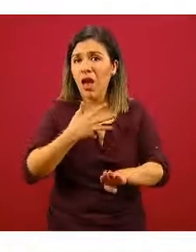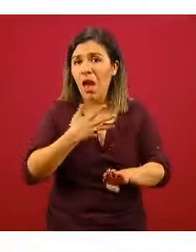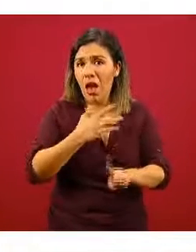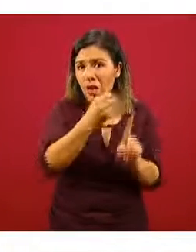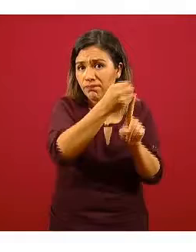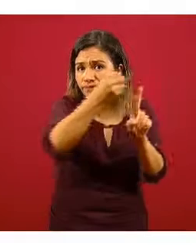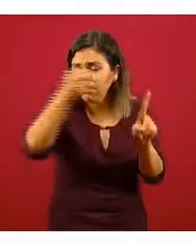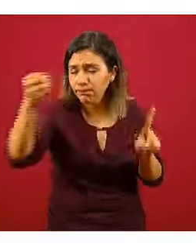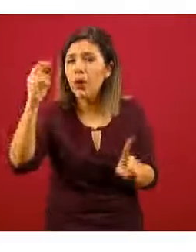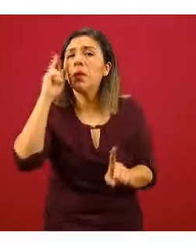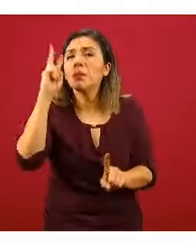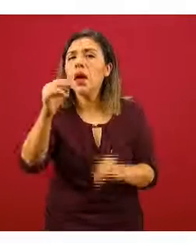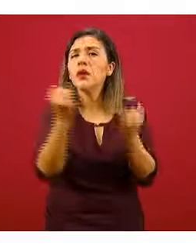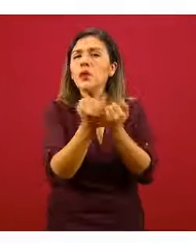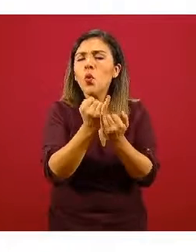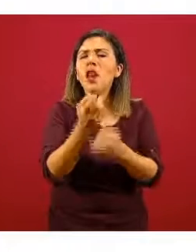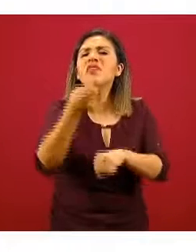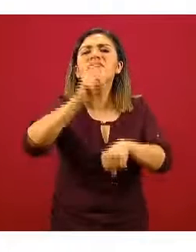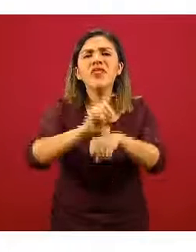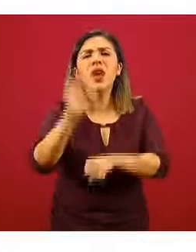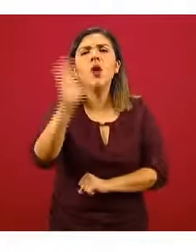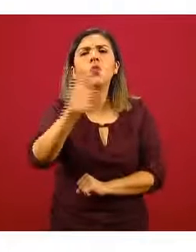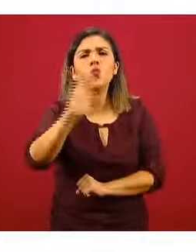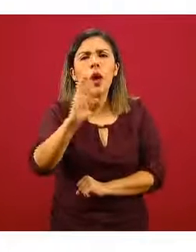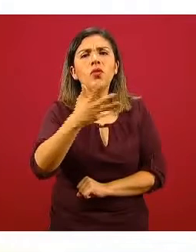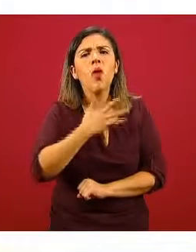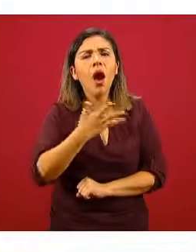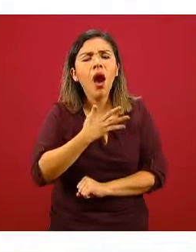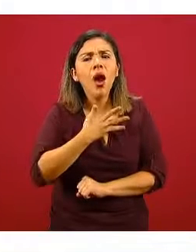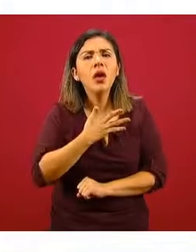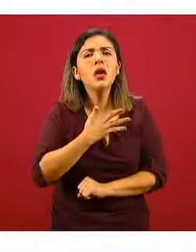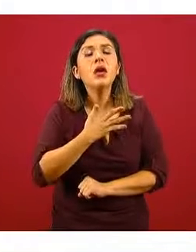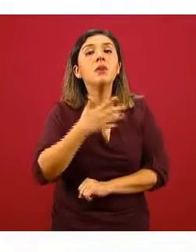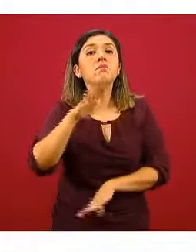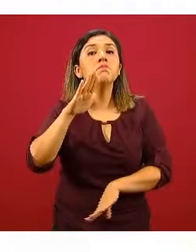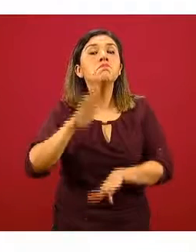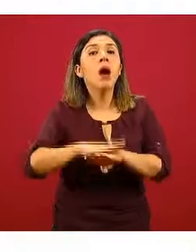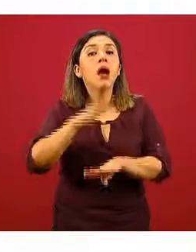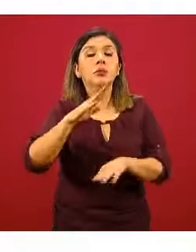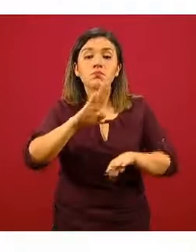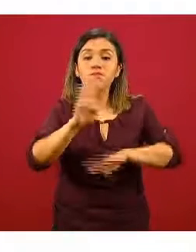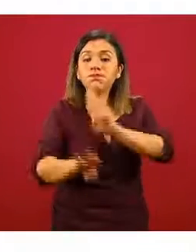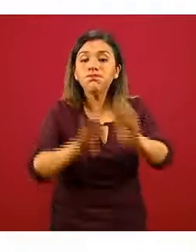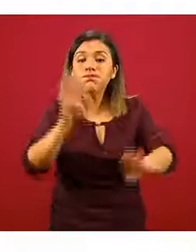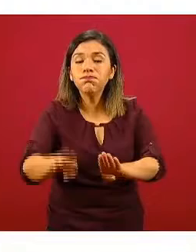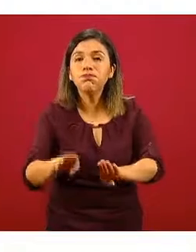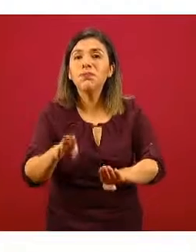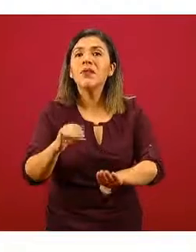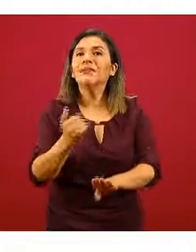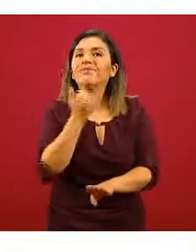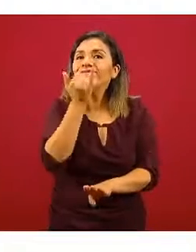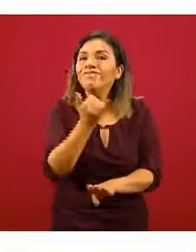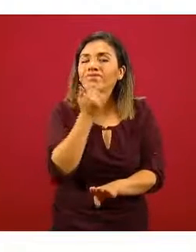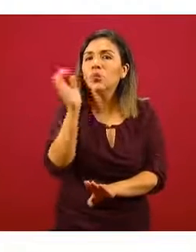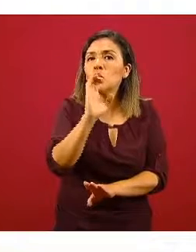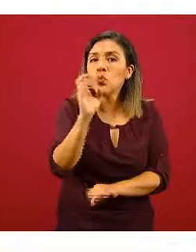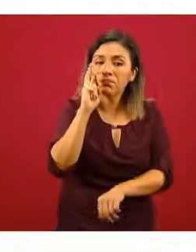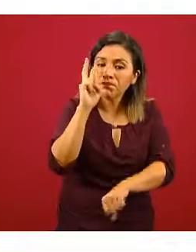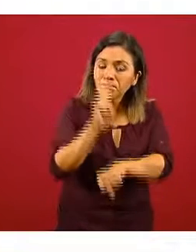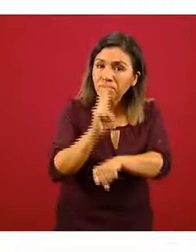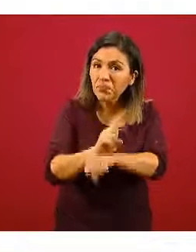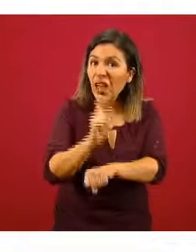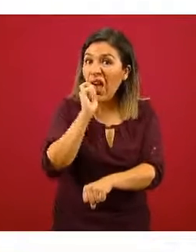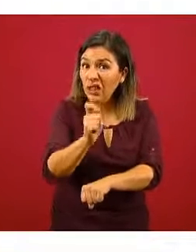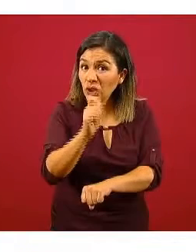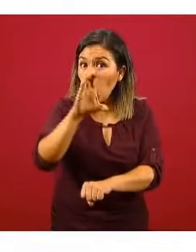y podemos ver también en qué fechas estamos o tenemos aún defunciones que están pendientes de ser confirmadas, tienen